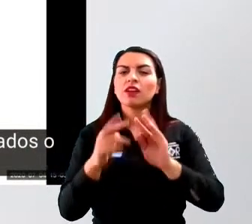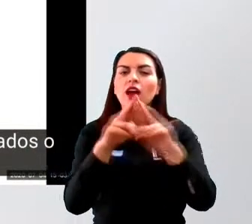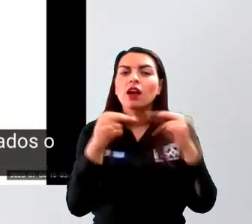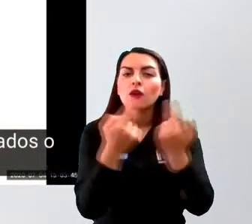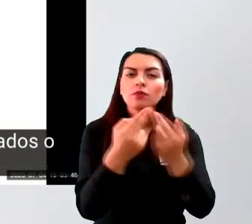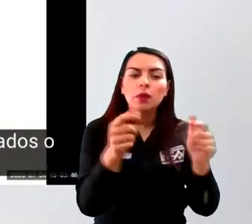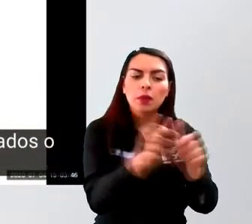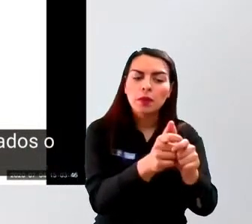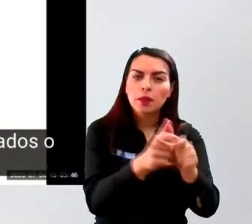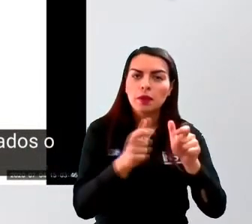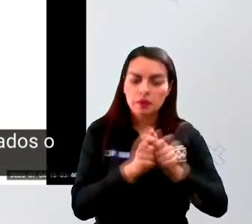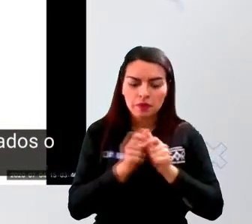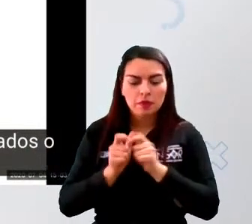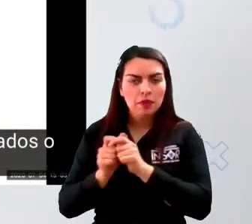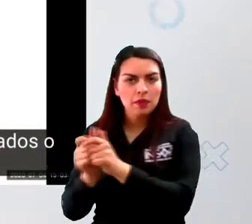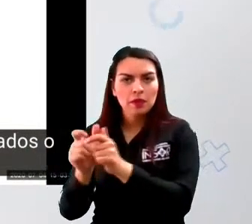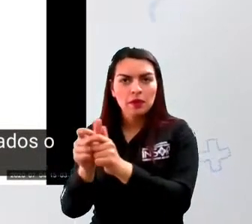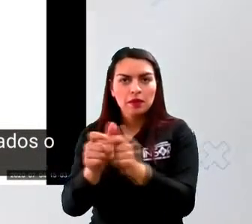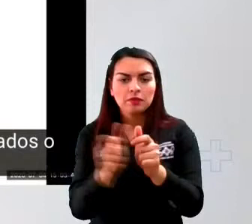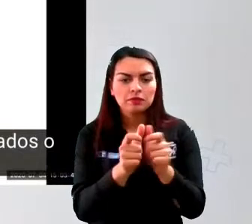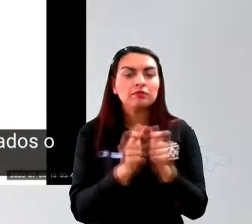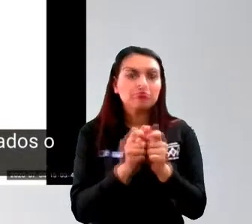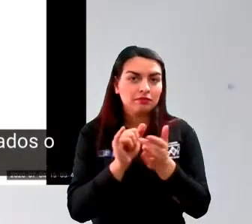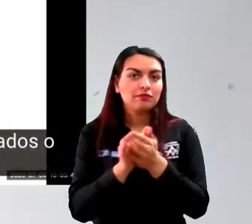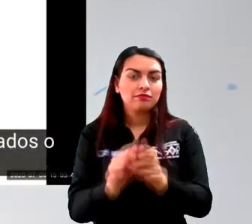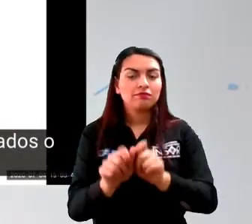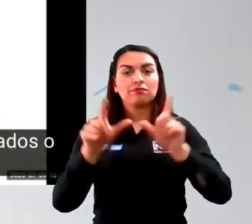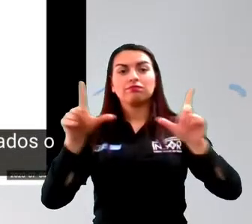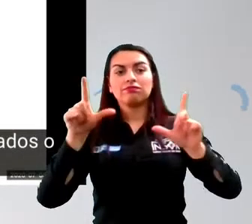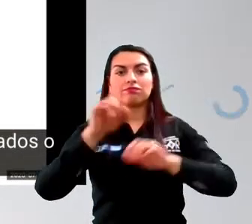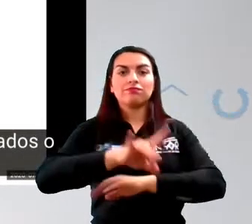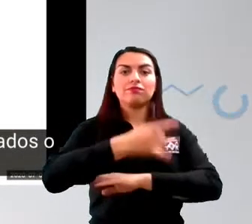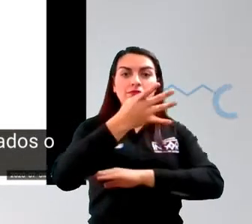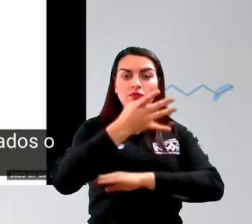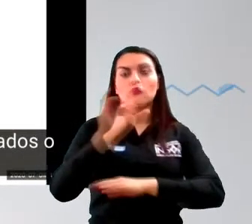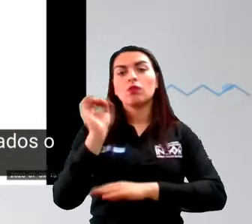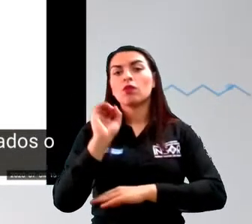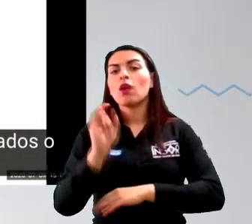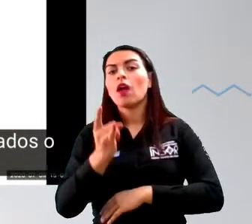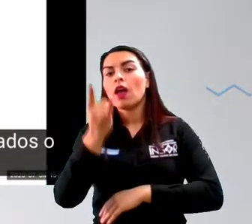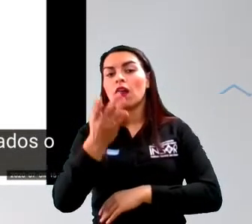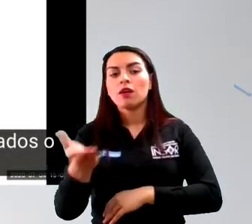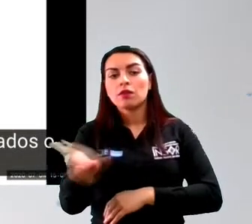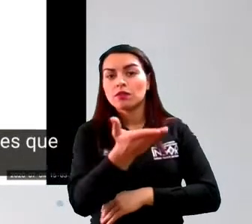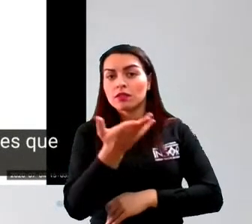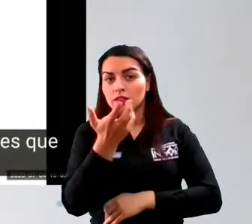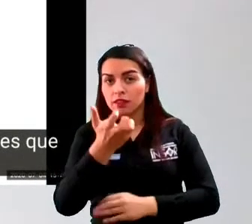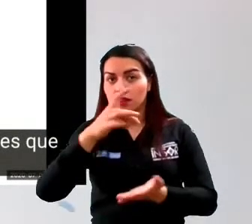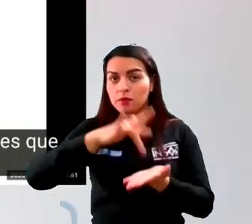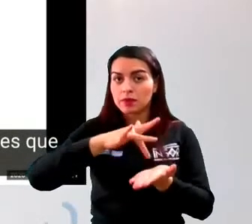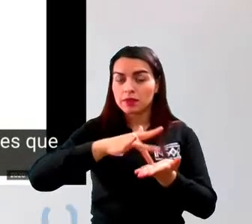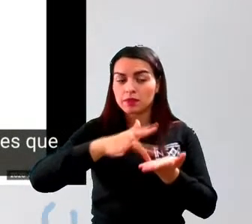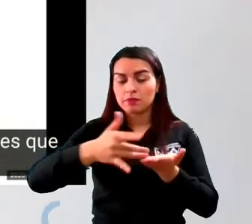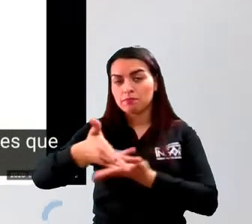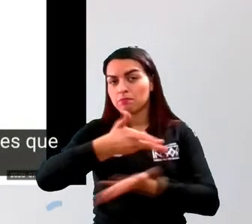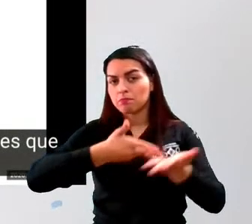sala si están sincronizados o pueden elegir participar juntos de manera asíncrona.